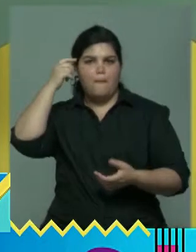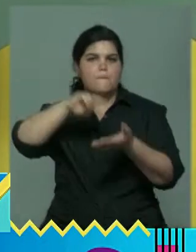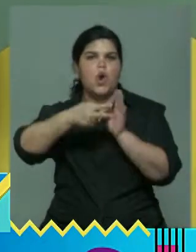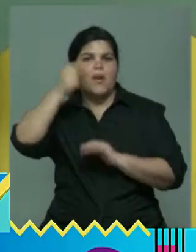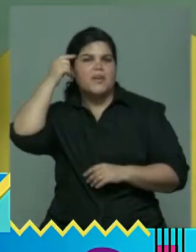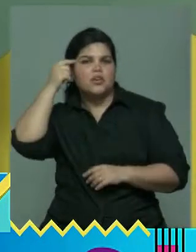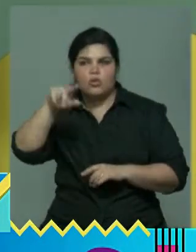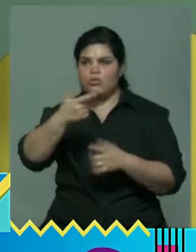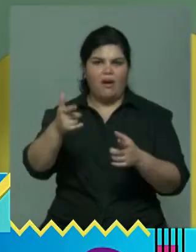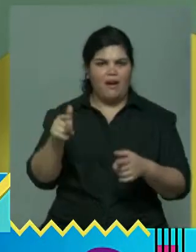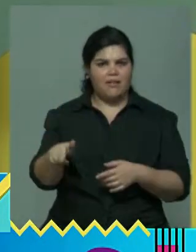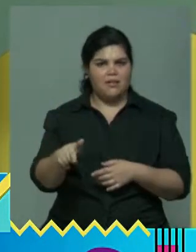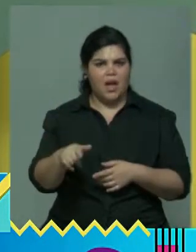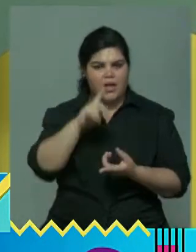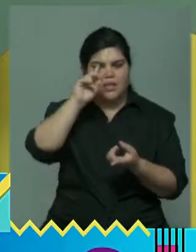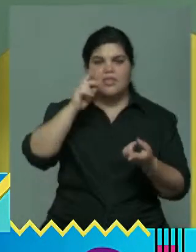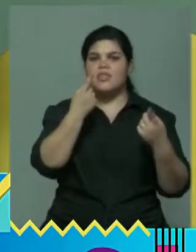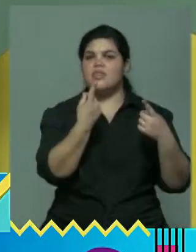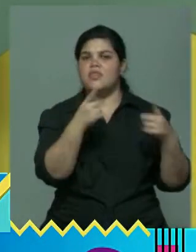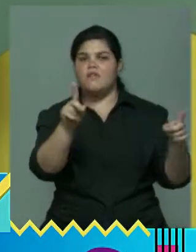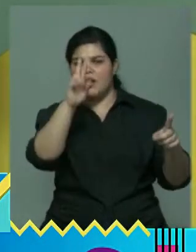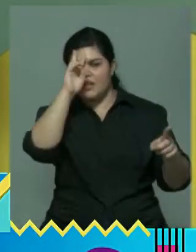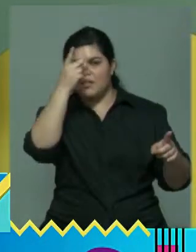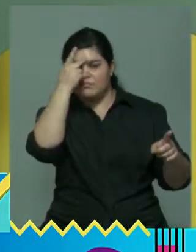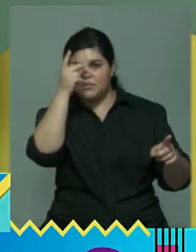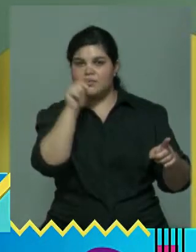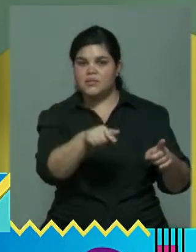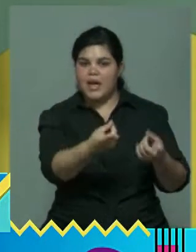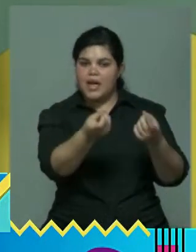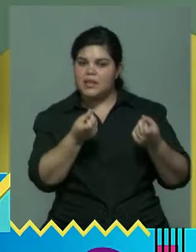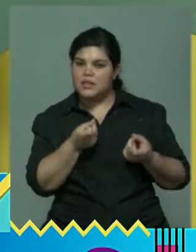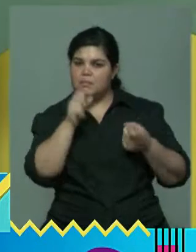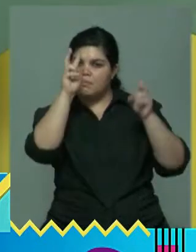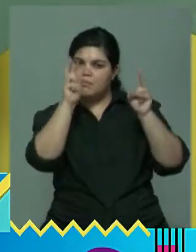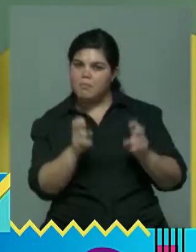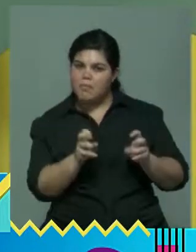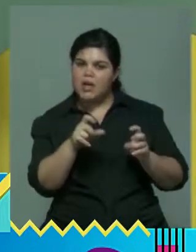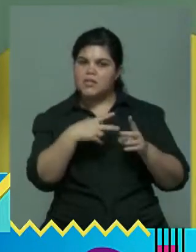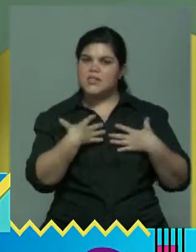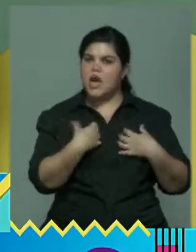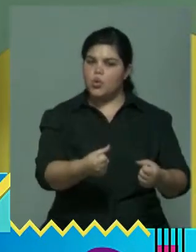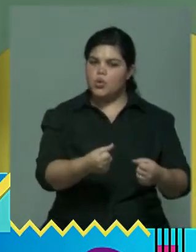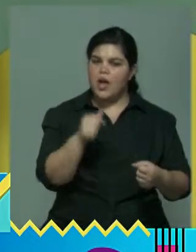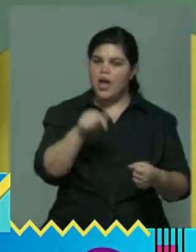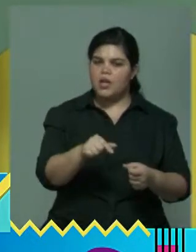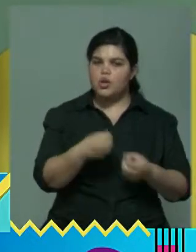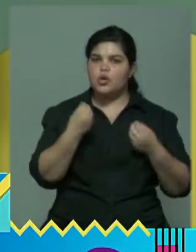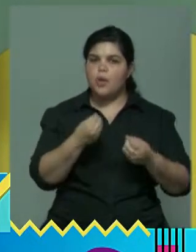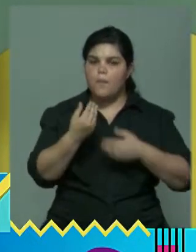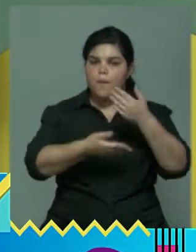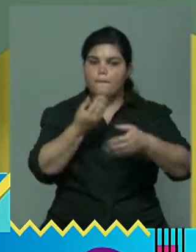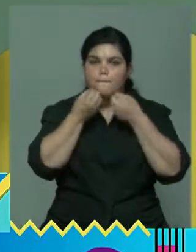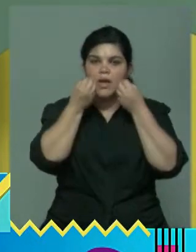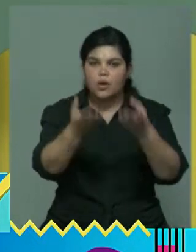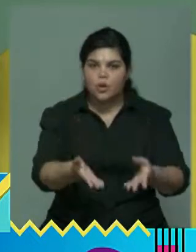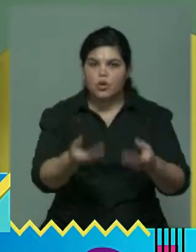otro lugar, y ahí entra la salud, digamos, como activa, en el sentido de cómo mejorar y cómo mantener la